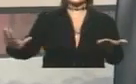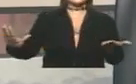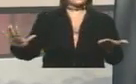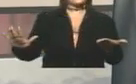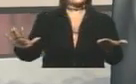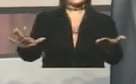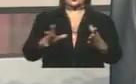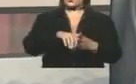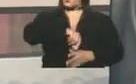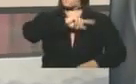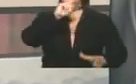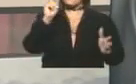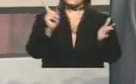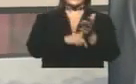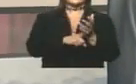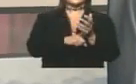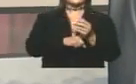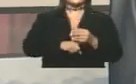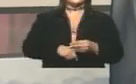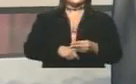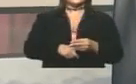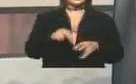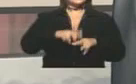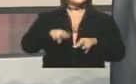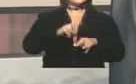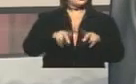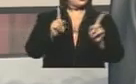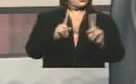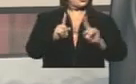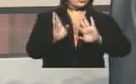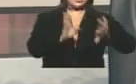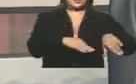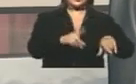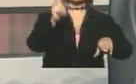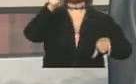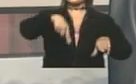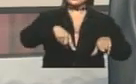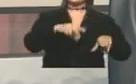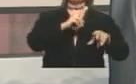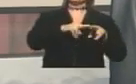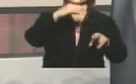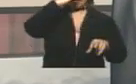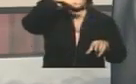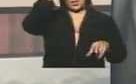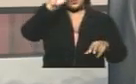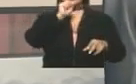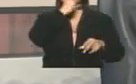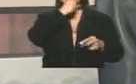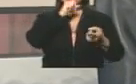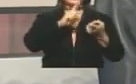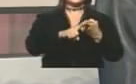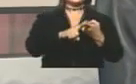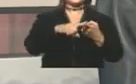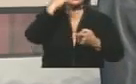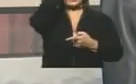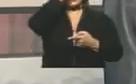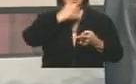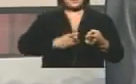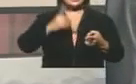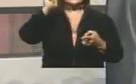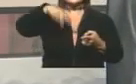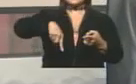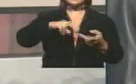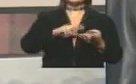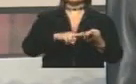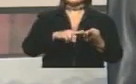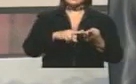para ellos. Y no solamente trabajamos con niños, también trabajamos con personas adultas mayores, personas con alguna